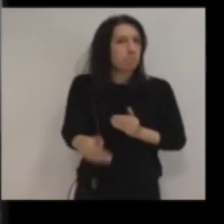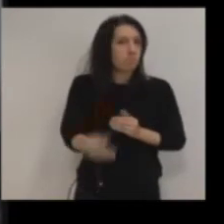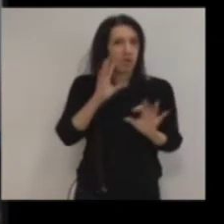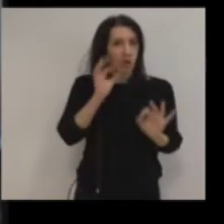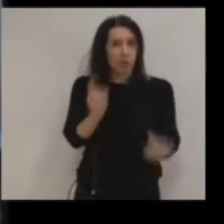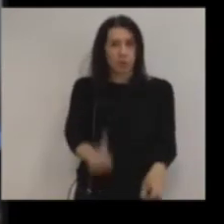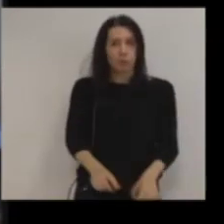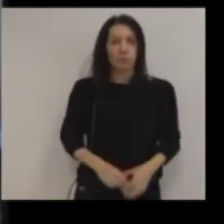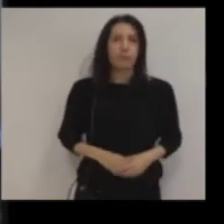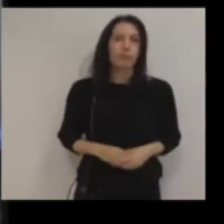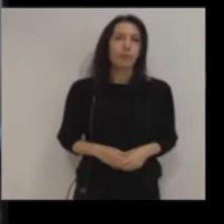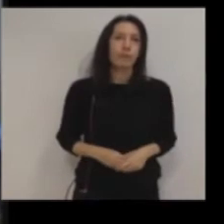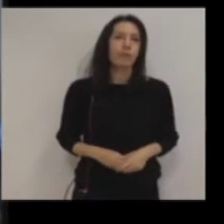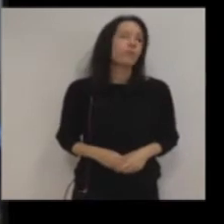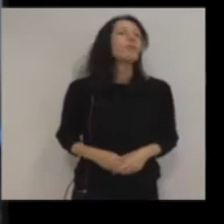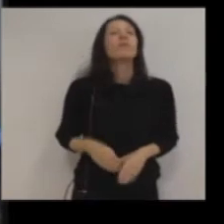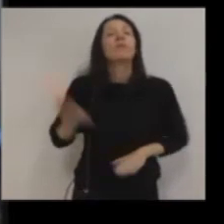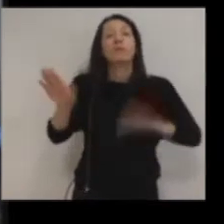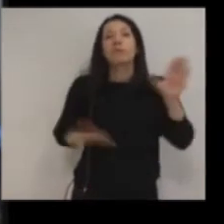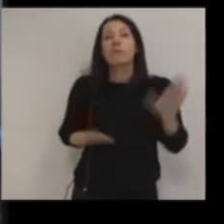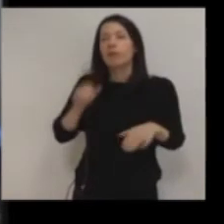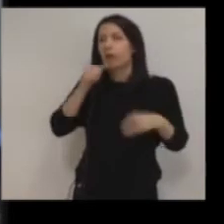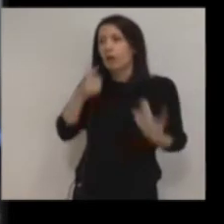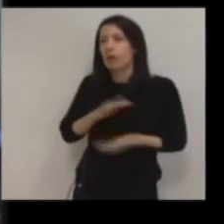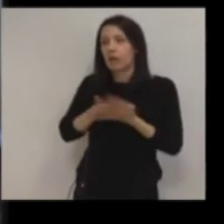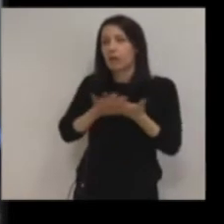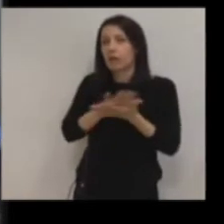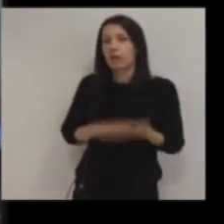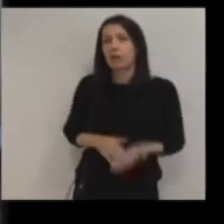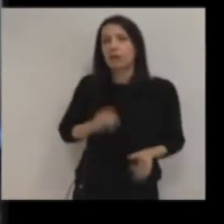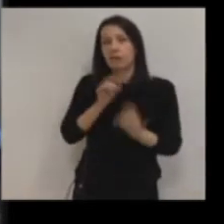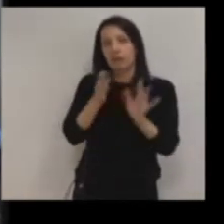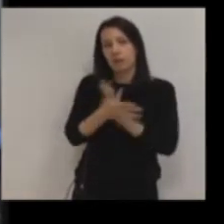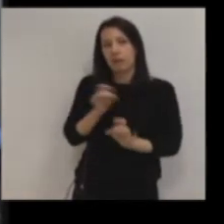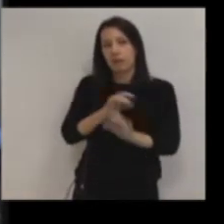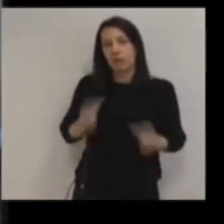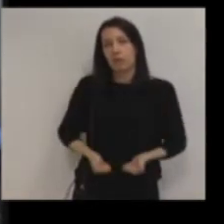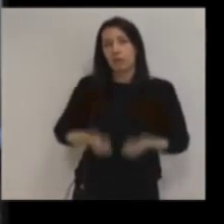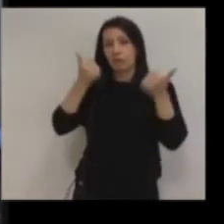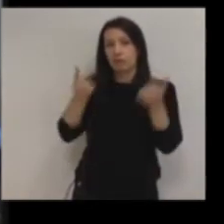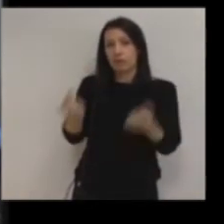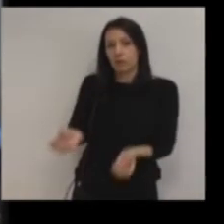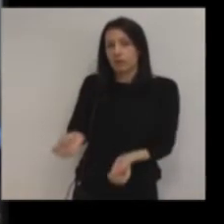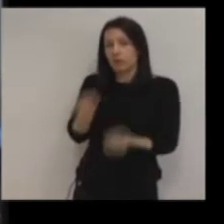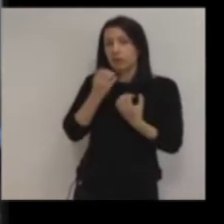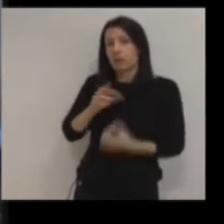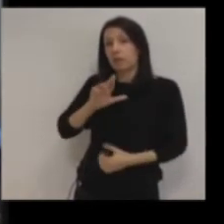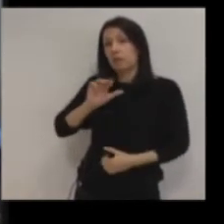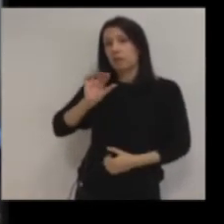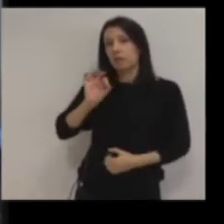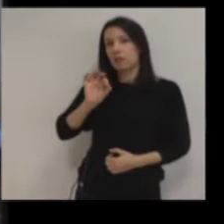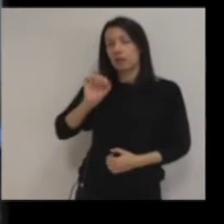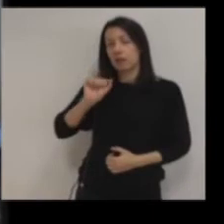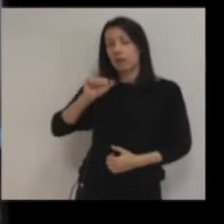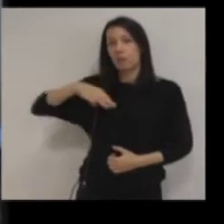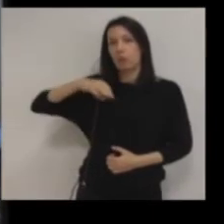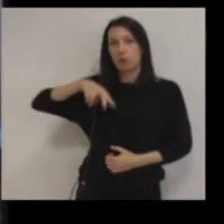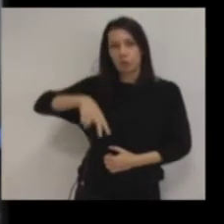luego. Sí, voy a aclarar el comentario que ha hecho Ramón, porque lo conozco además es